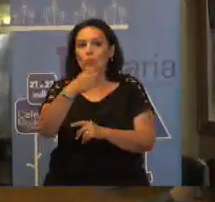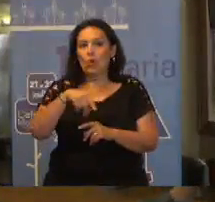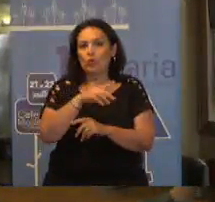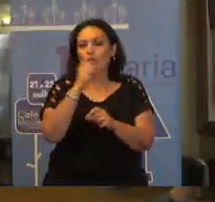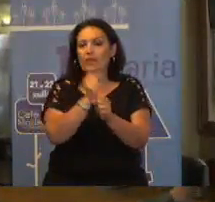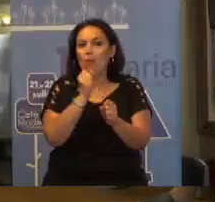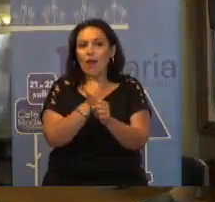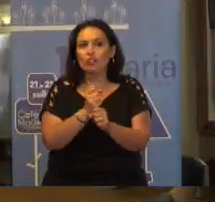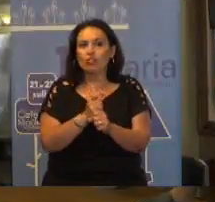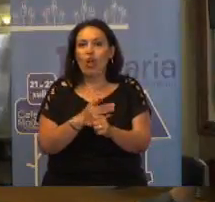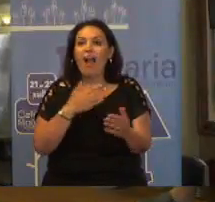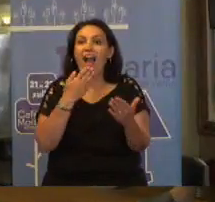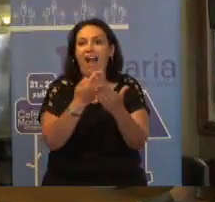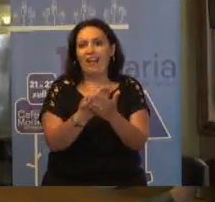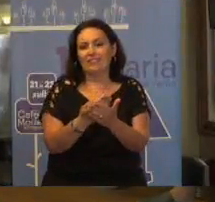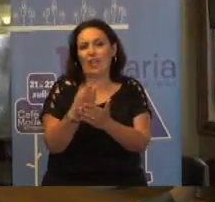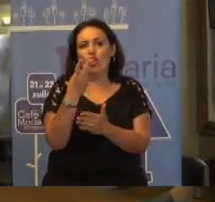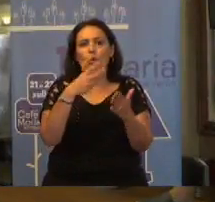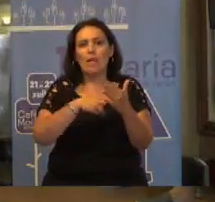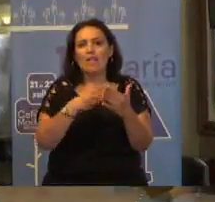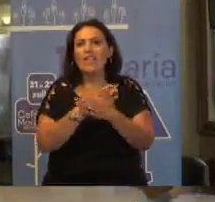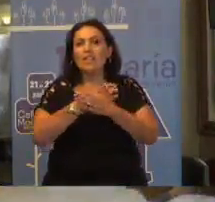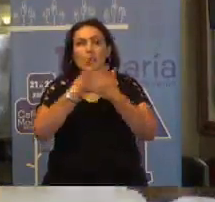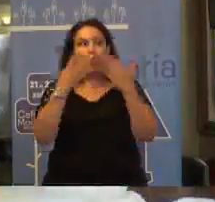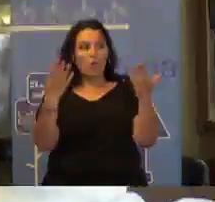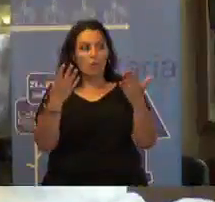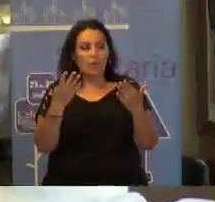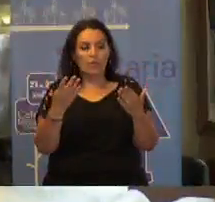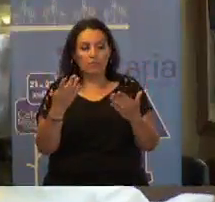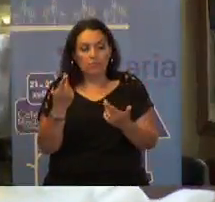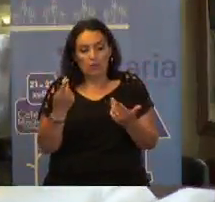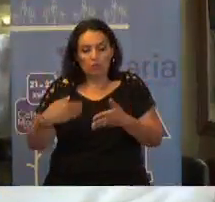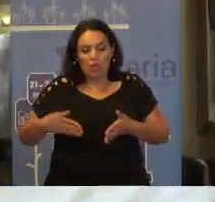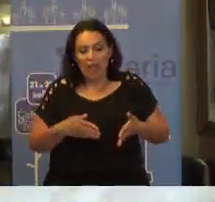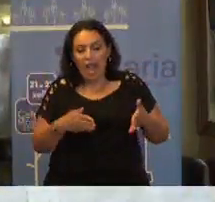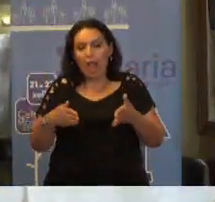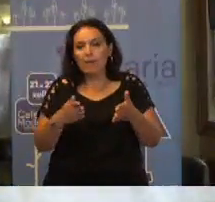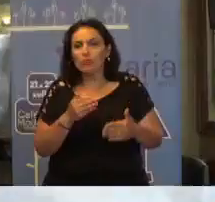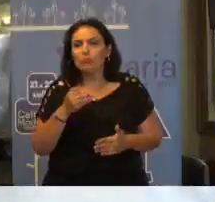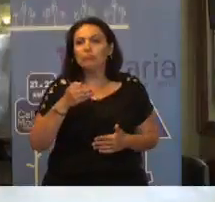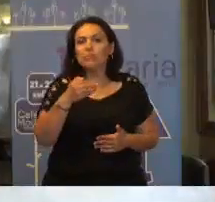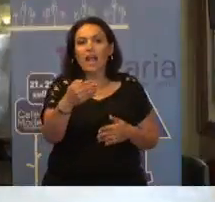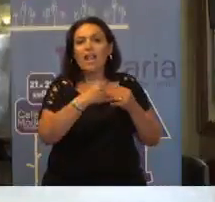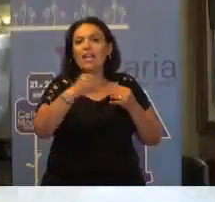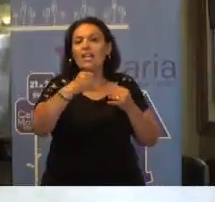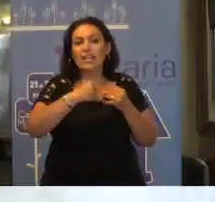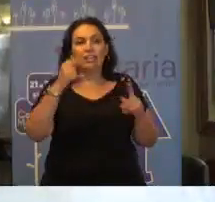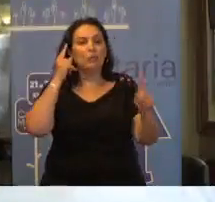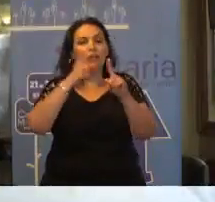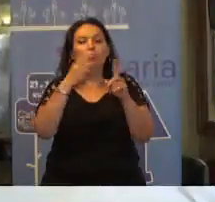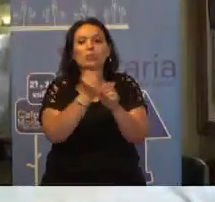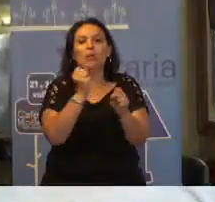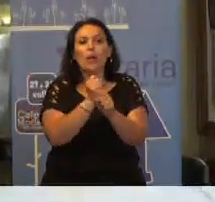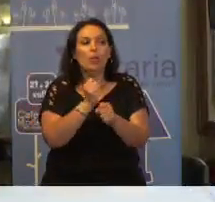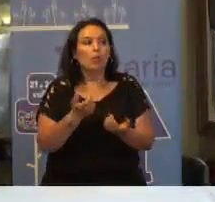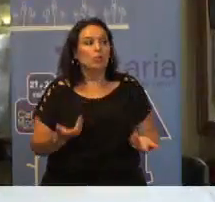aquí a 2019 e cales pensábamos nos que podían ser as liñas de traballo que había que abrir, pero en realidad